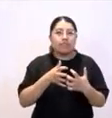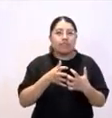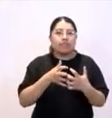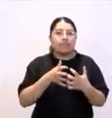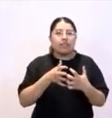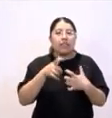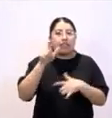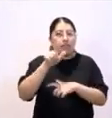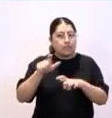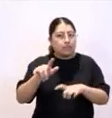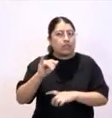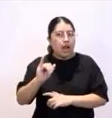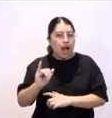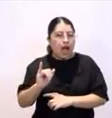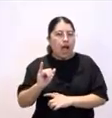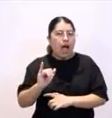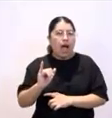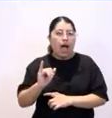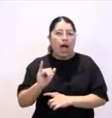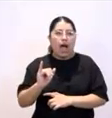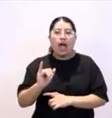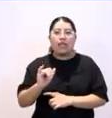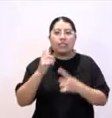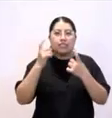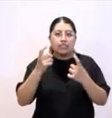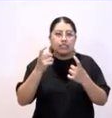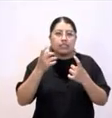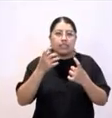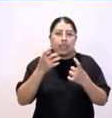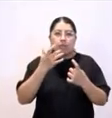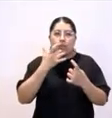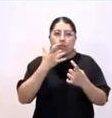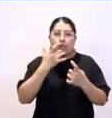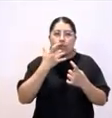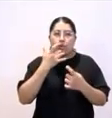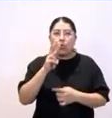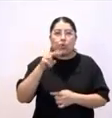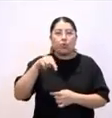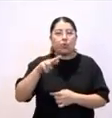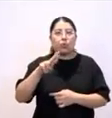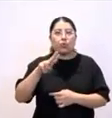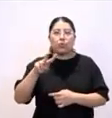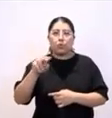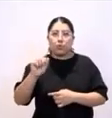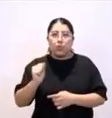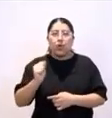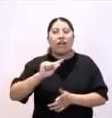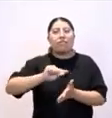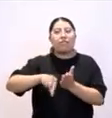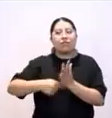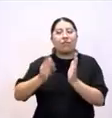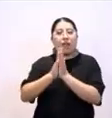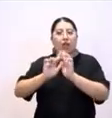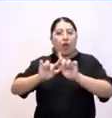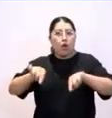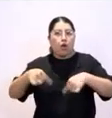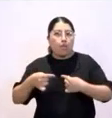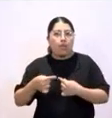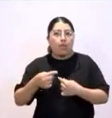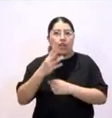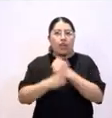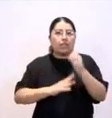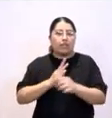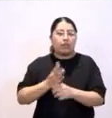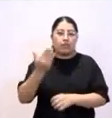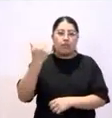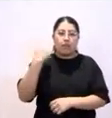allí intentando romper cotidianamente. Y me estoy refiriendo a UNRWA, con quien sí que se han firmado convenios en la anterior legislatura,